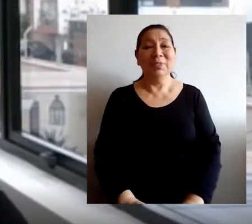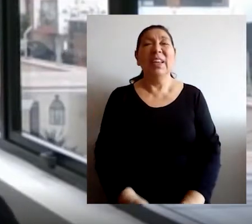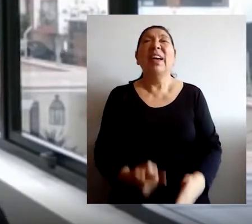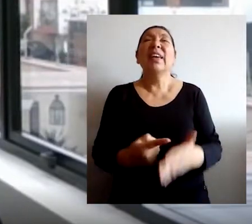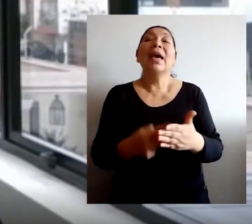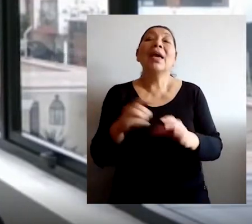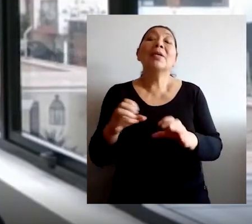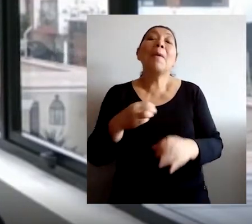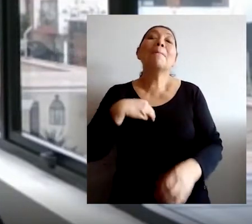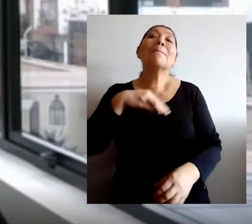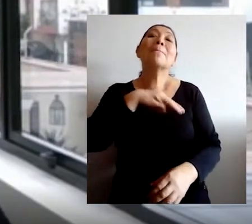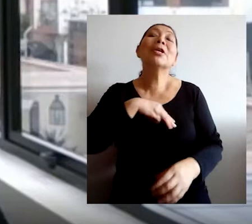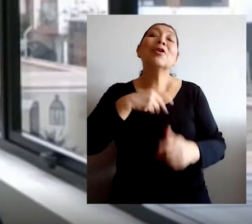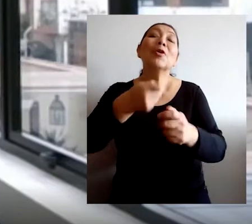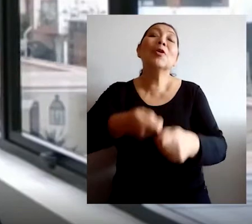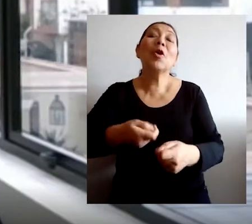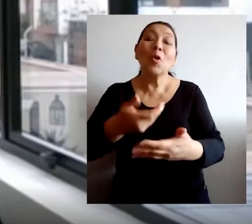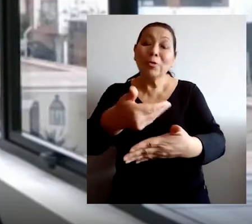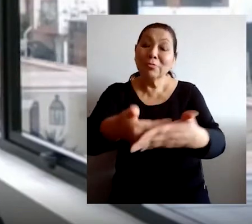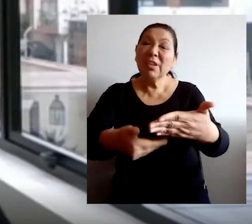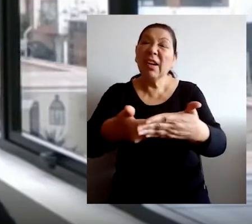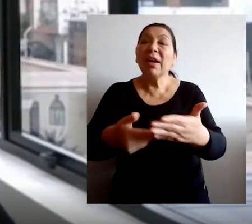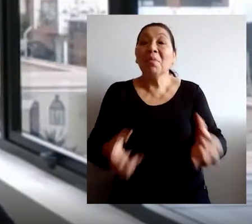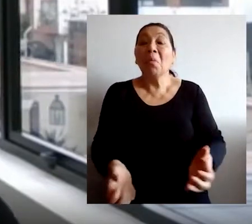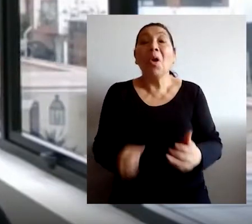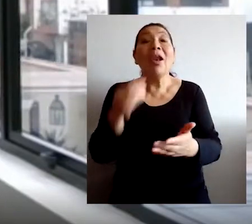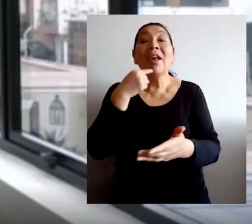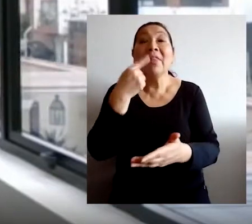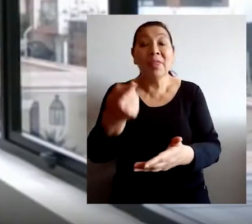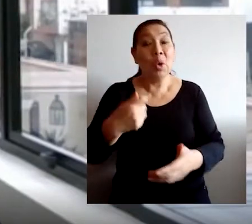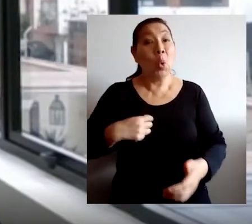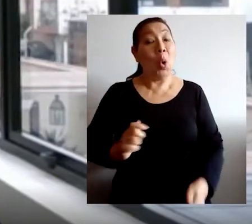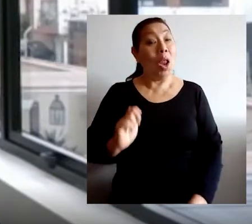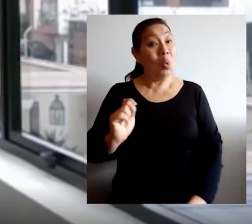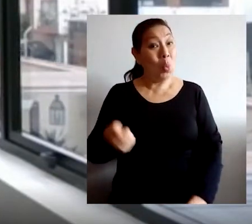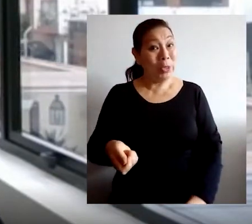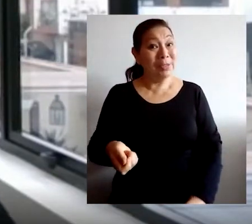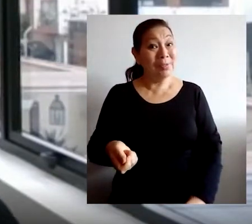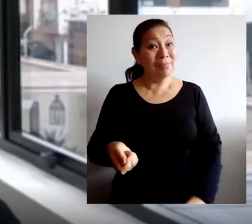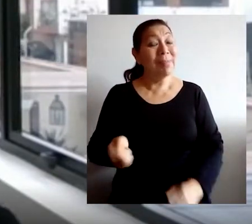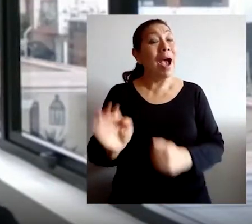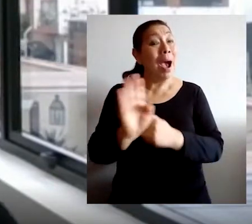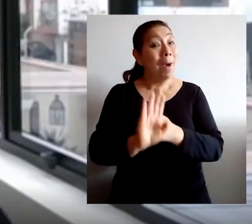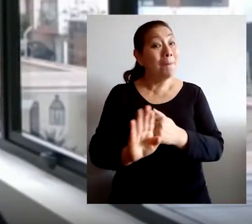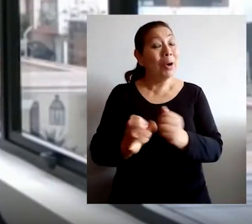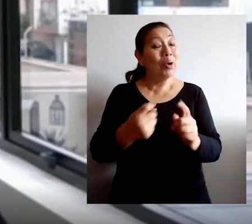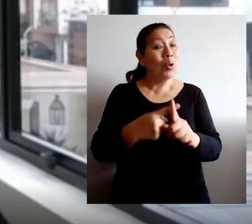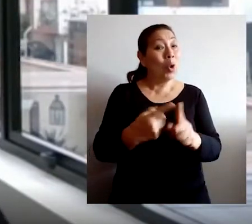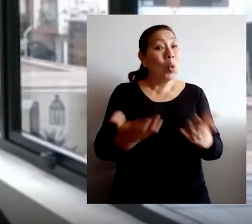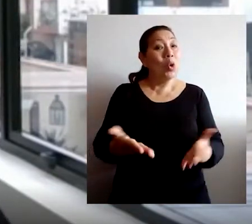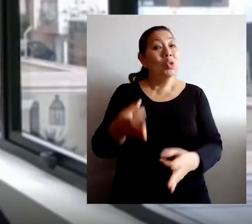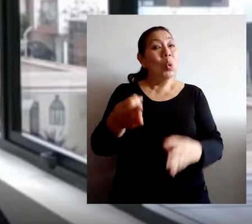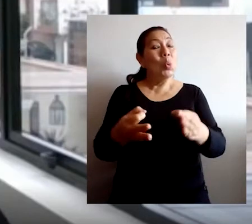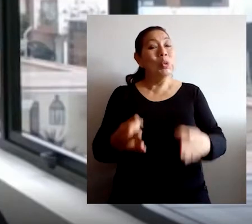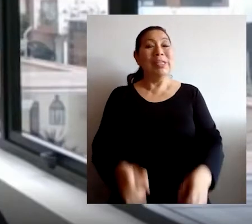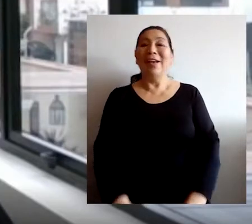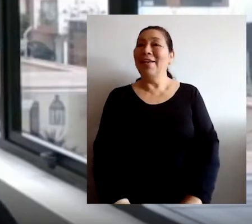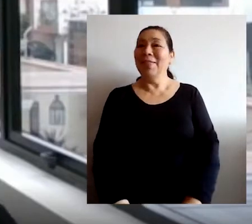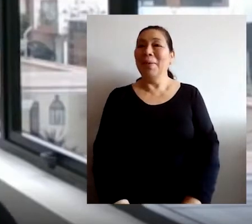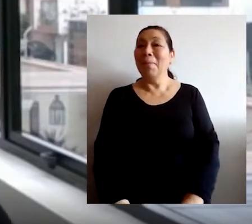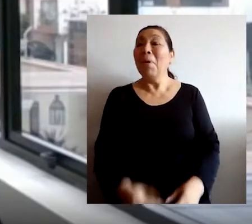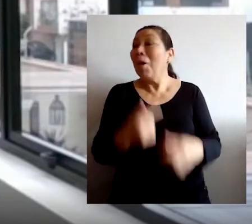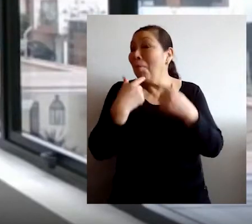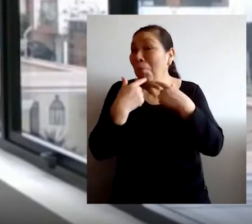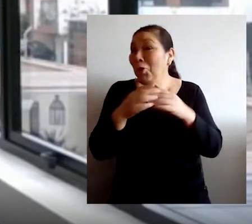¿Qué hizo el Ministerio de Agricultura con este expediente? Le propuso al juez de amparo excepción de cosa juzgada.